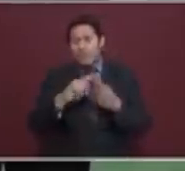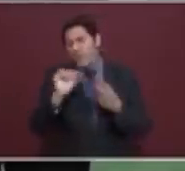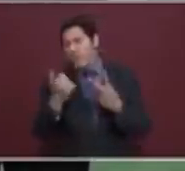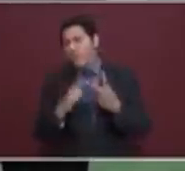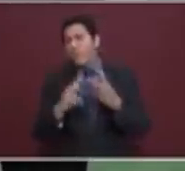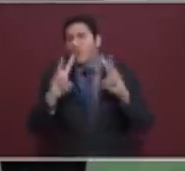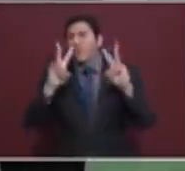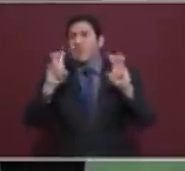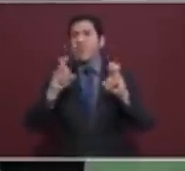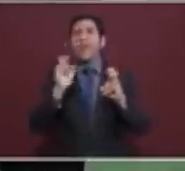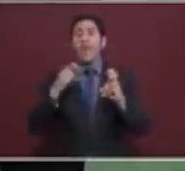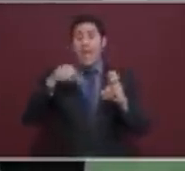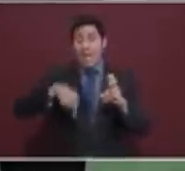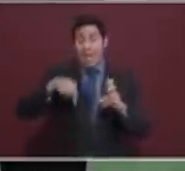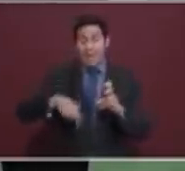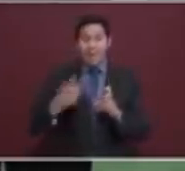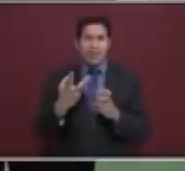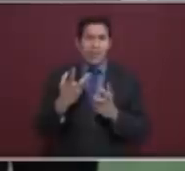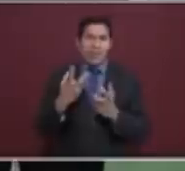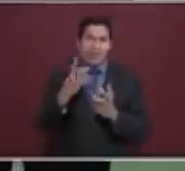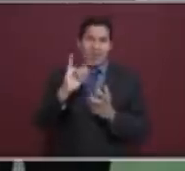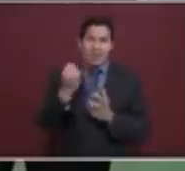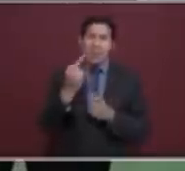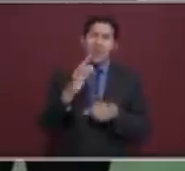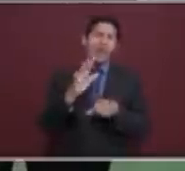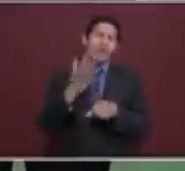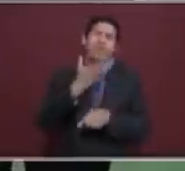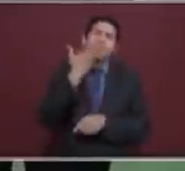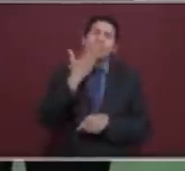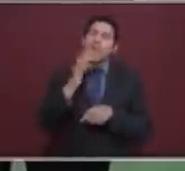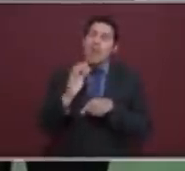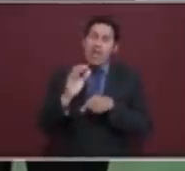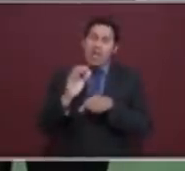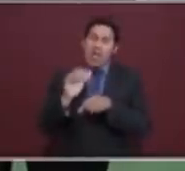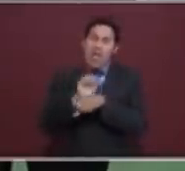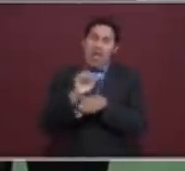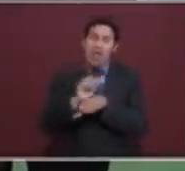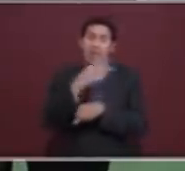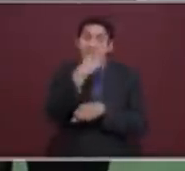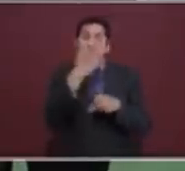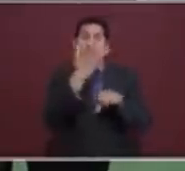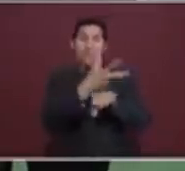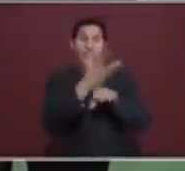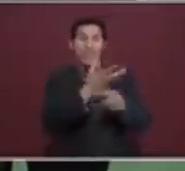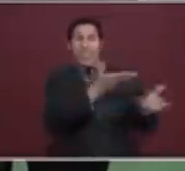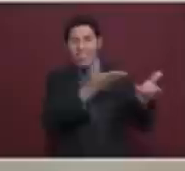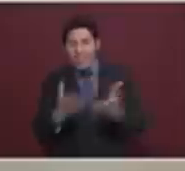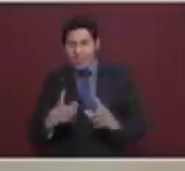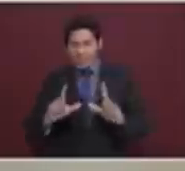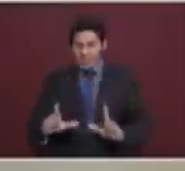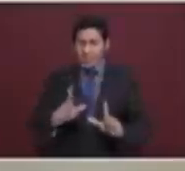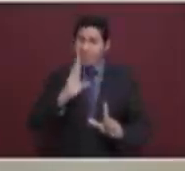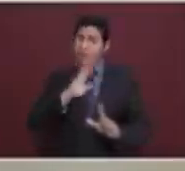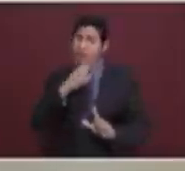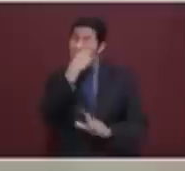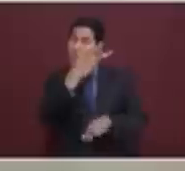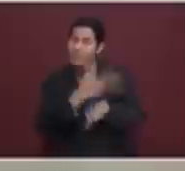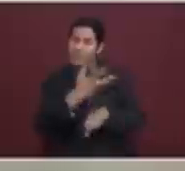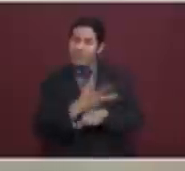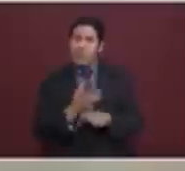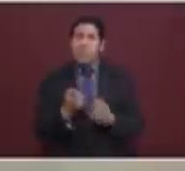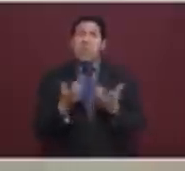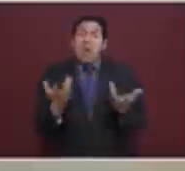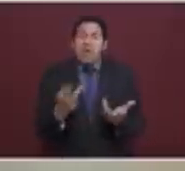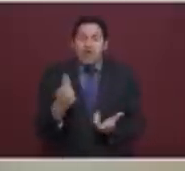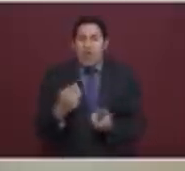regularización de autos chocolates y precios sensibles para la importación de autos usados bien nosotros llevamos muy buena